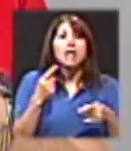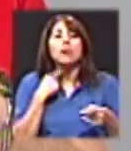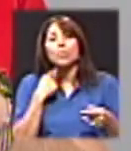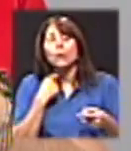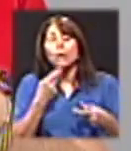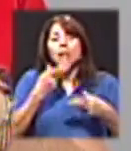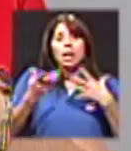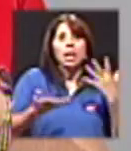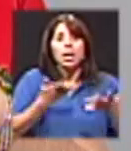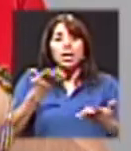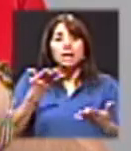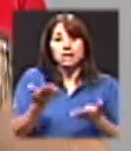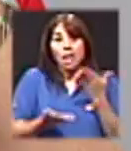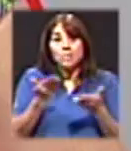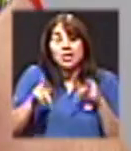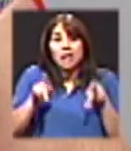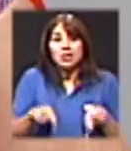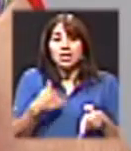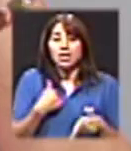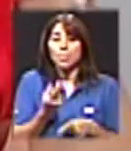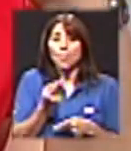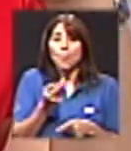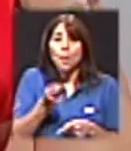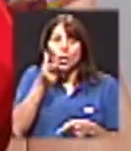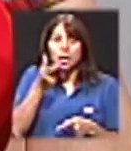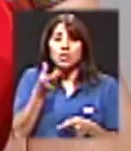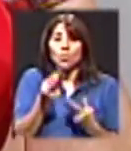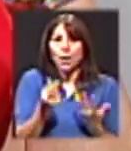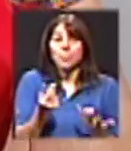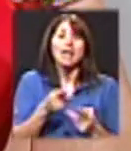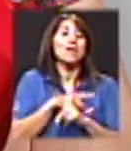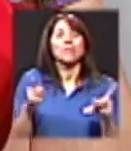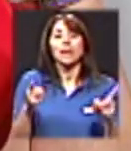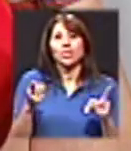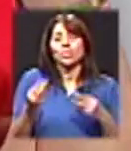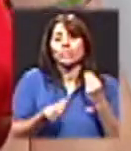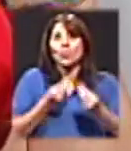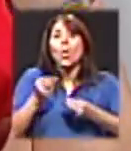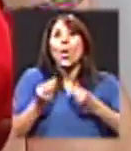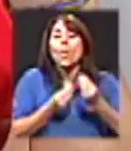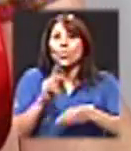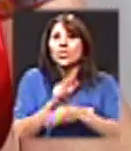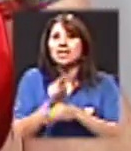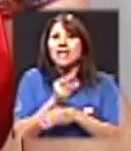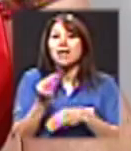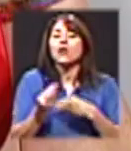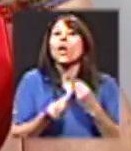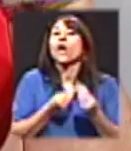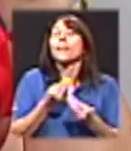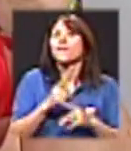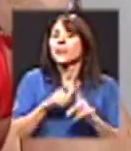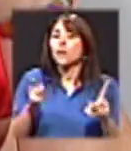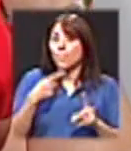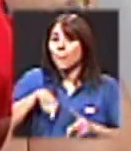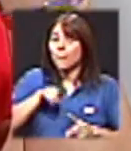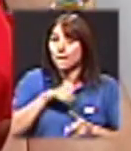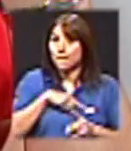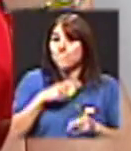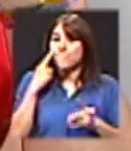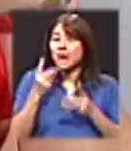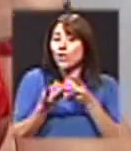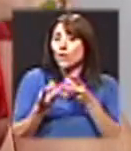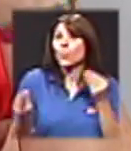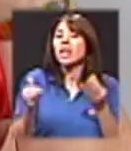tal vez el poquito capital que tiene, pues que sea muy difícil de utilizarlo en ese tipo de cosas. ¿Cómo hacer esto? Mire, como en ese tema y en